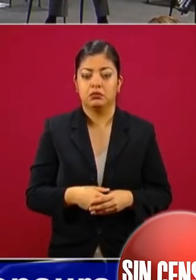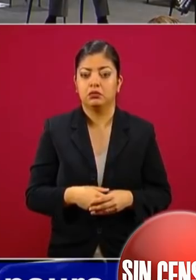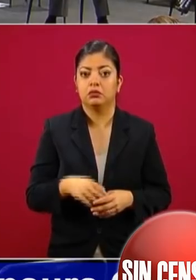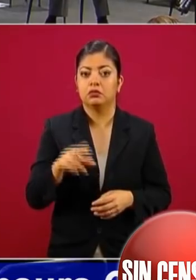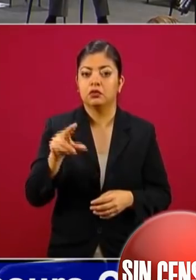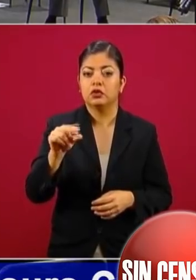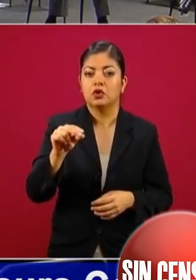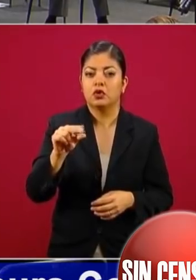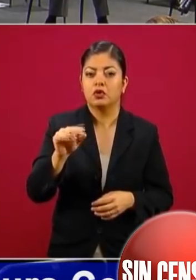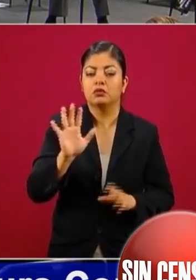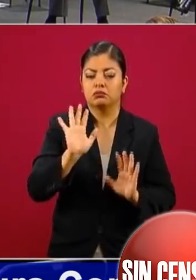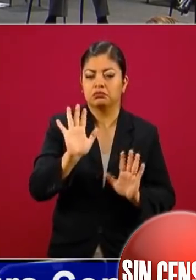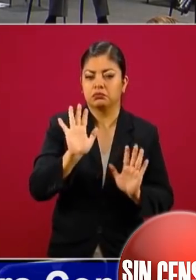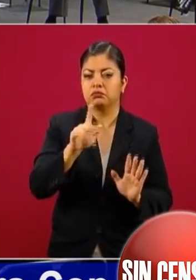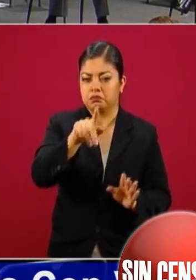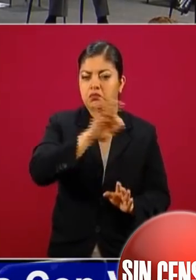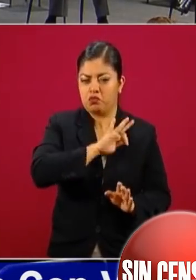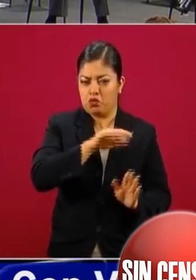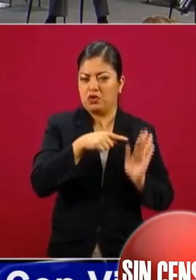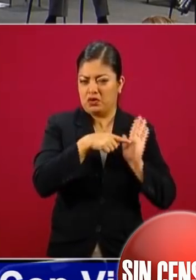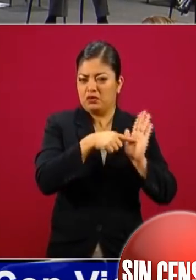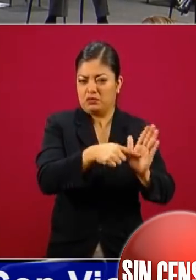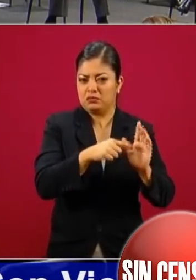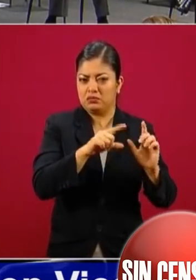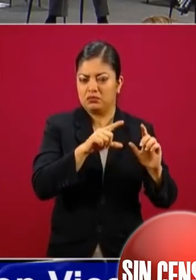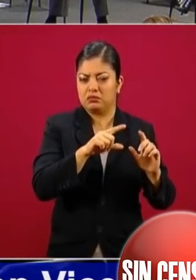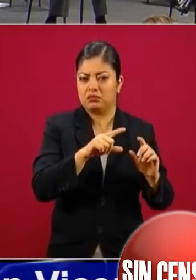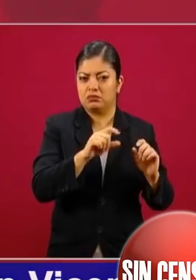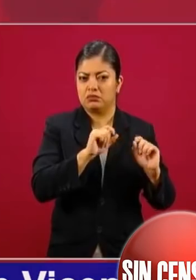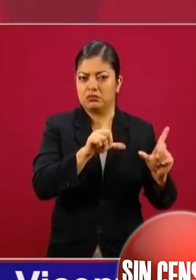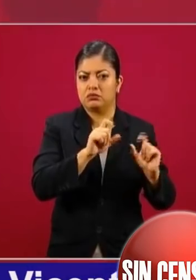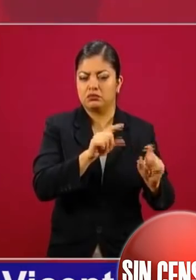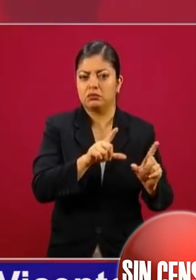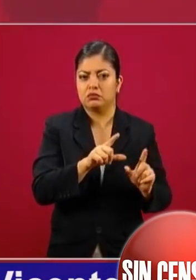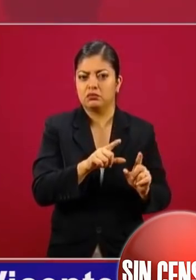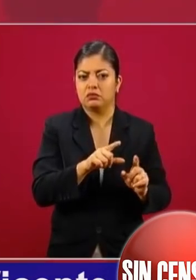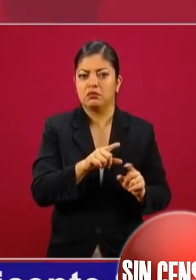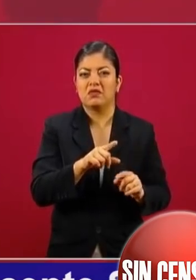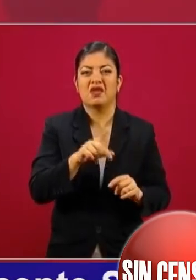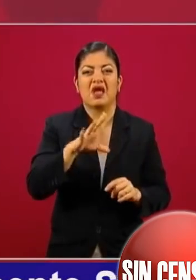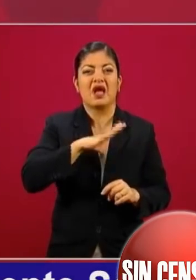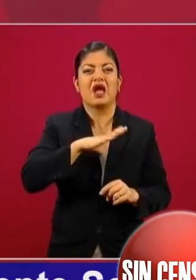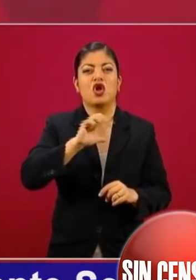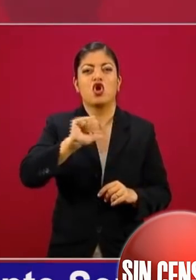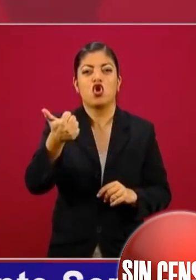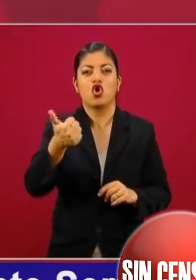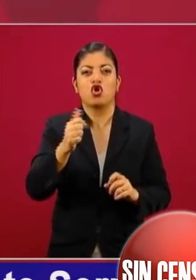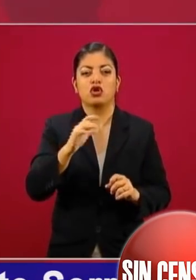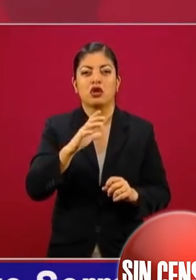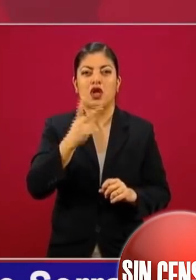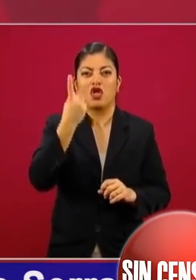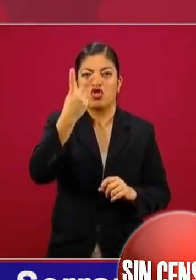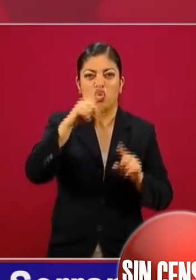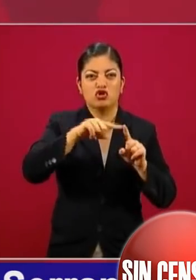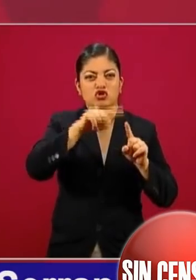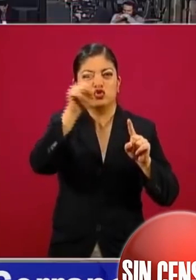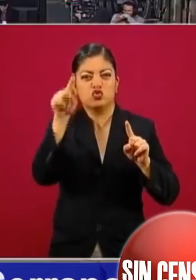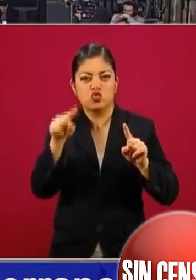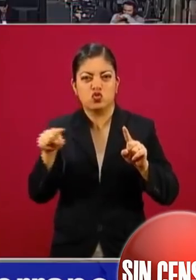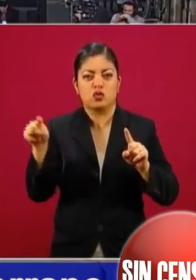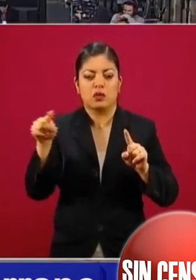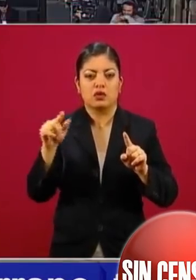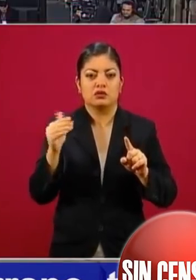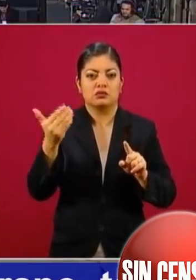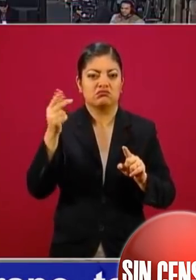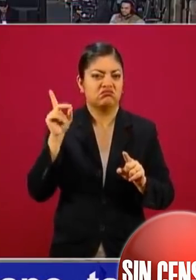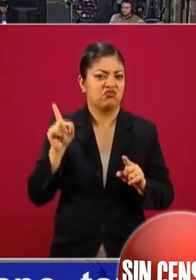No, es una, bueno, estas se pueden mostrar, pero a ver si encuentran una de dos curvas. Hace